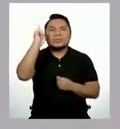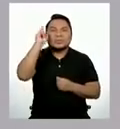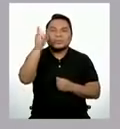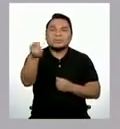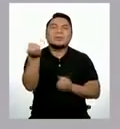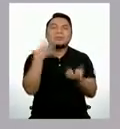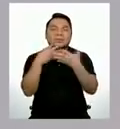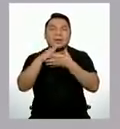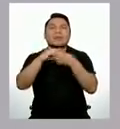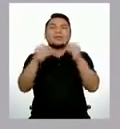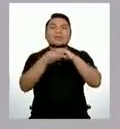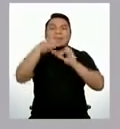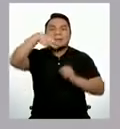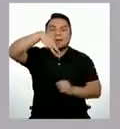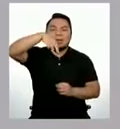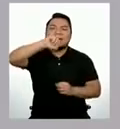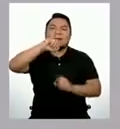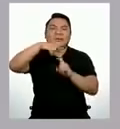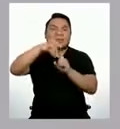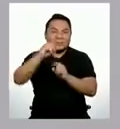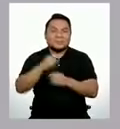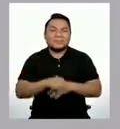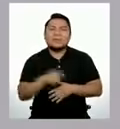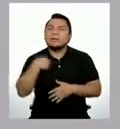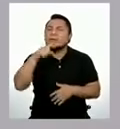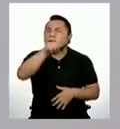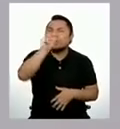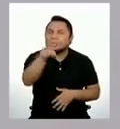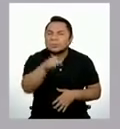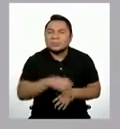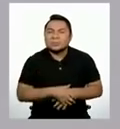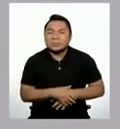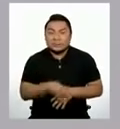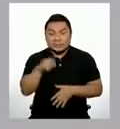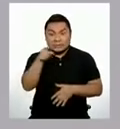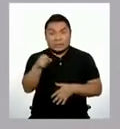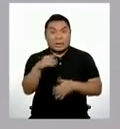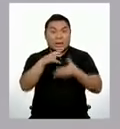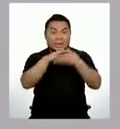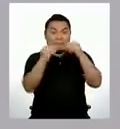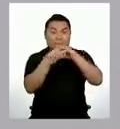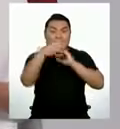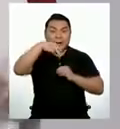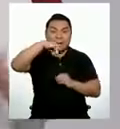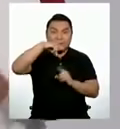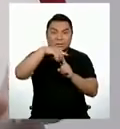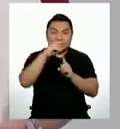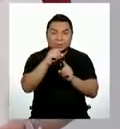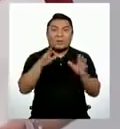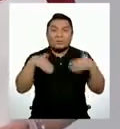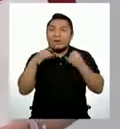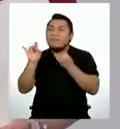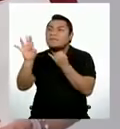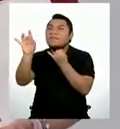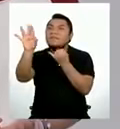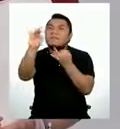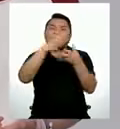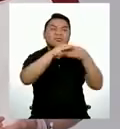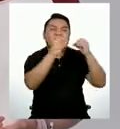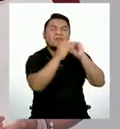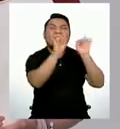nos ha contado hoy. Pero me queda una pregunta. ¿Es posible que un mismo mito se cuente distinto en lugares diferentes?